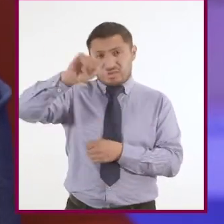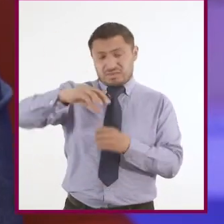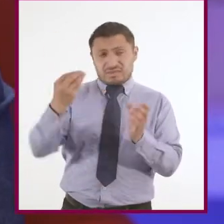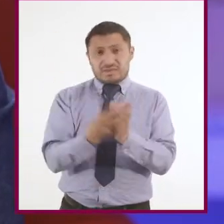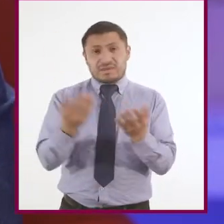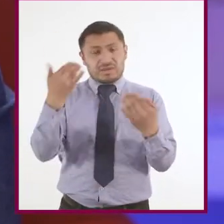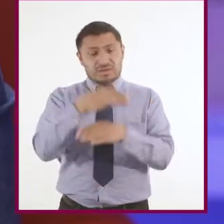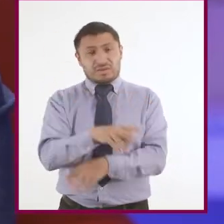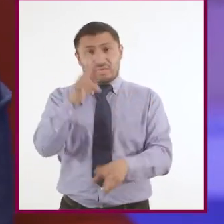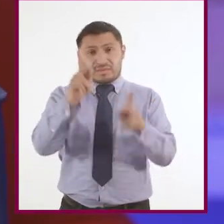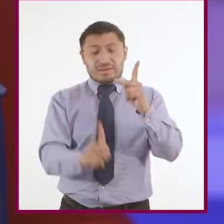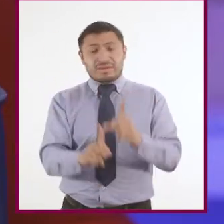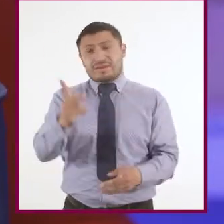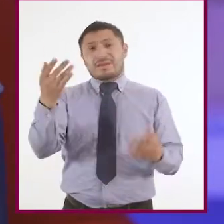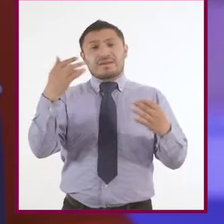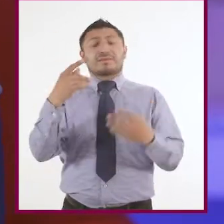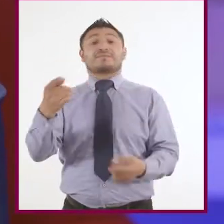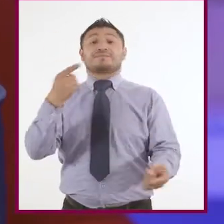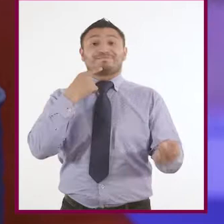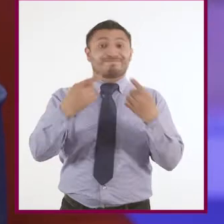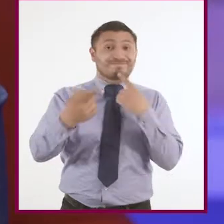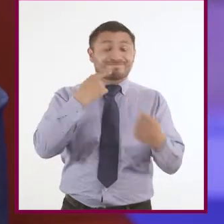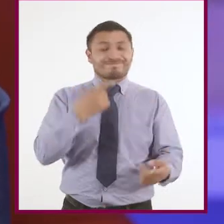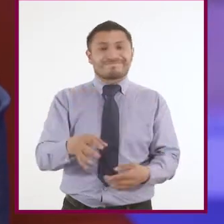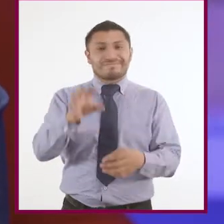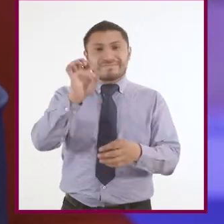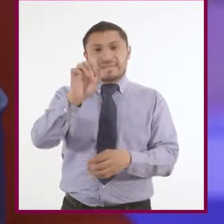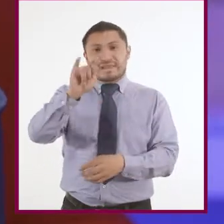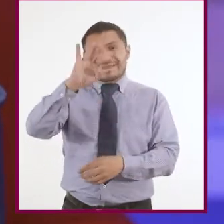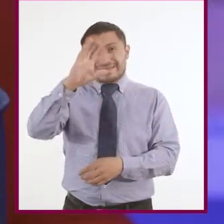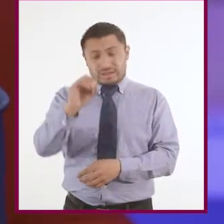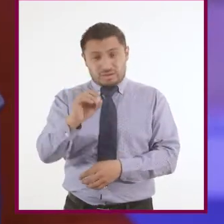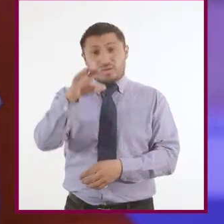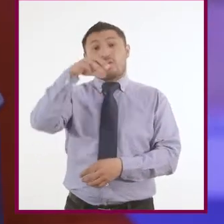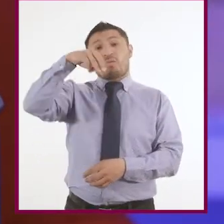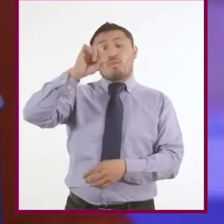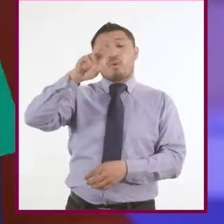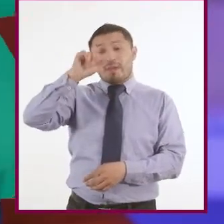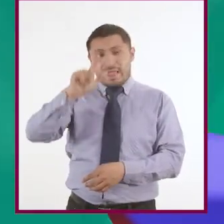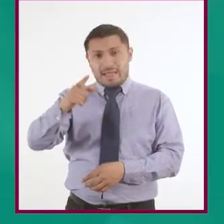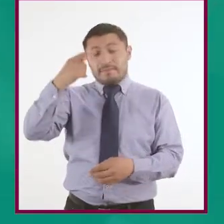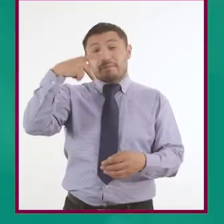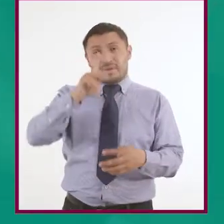está dedicado a platicar acerca de los dilemas éticos o morales, pero empecemos por el principio.